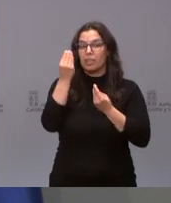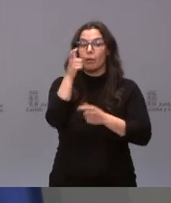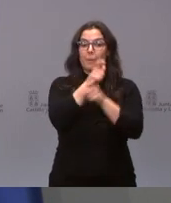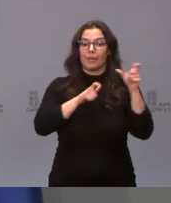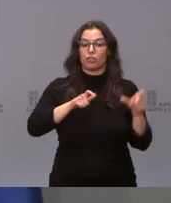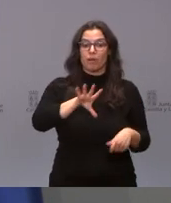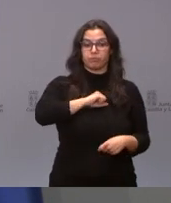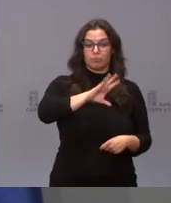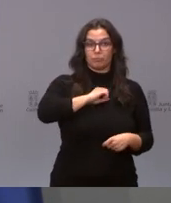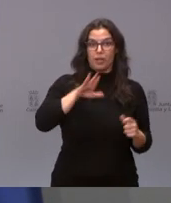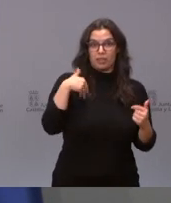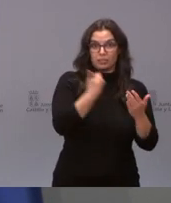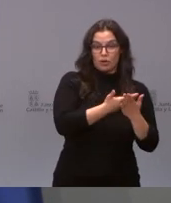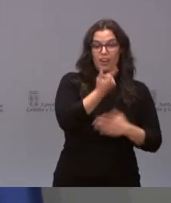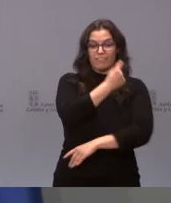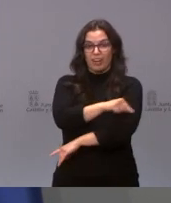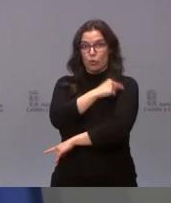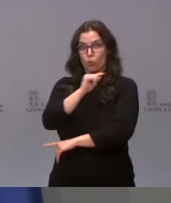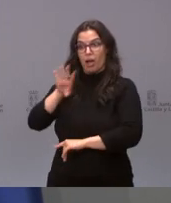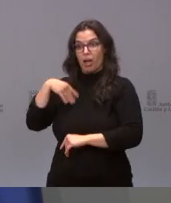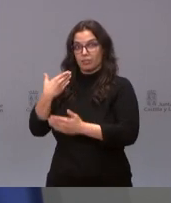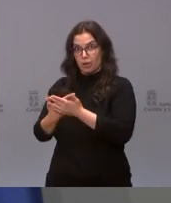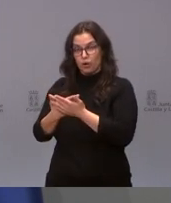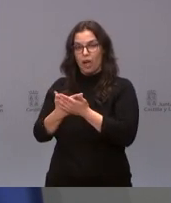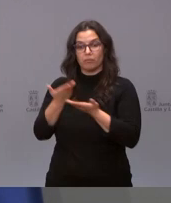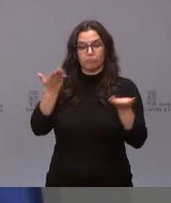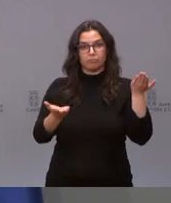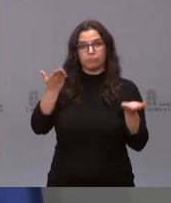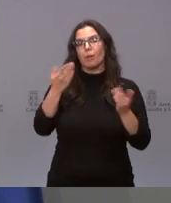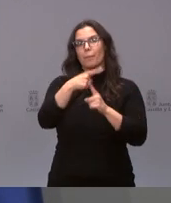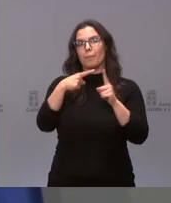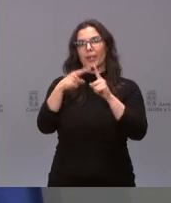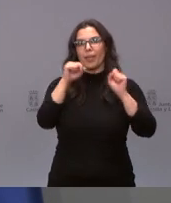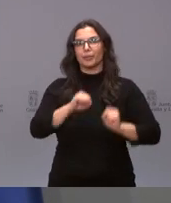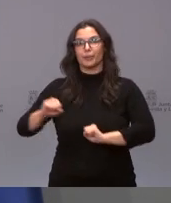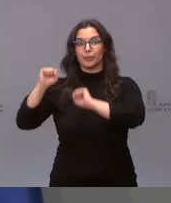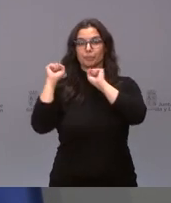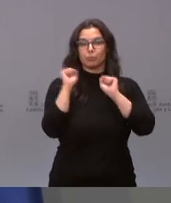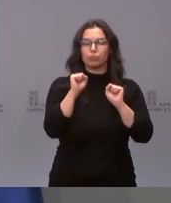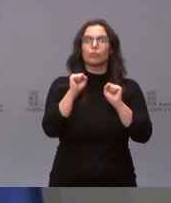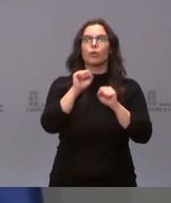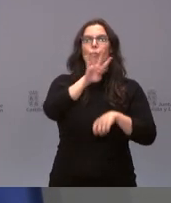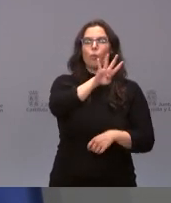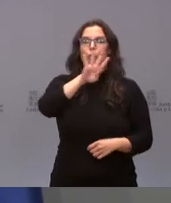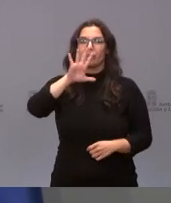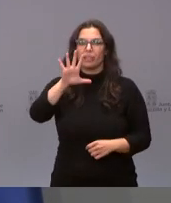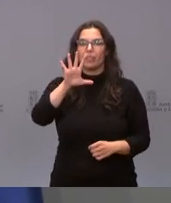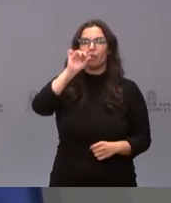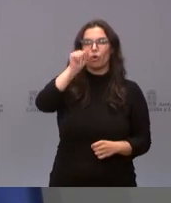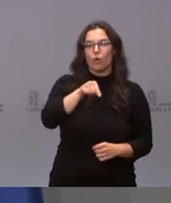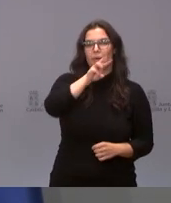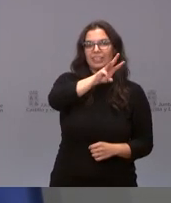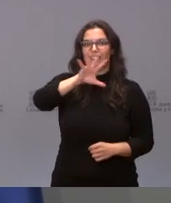enfermedad y las vacunas que estamos administrando la media de inmunización en nuestra comunidad se encuentra en 45 como